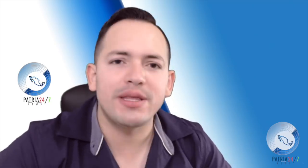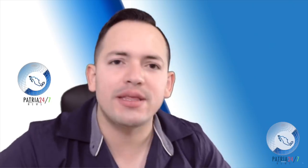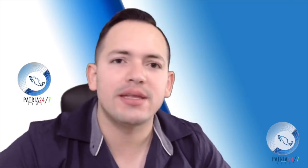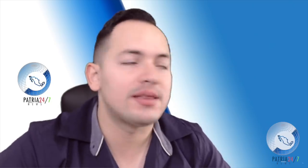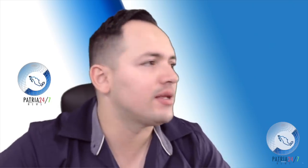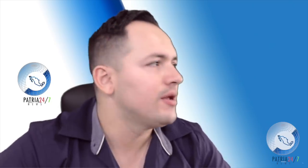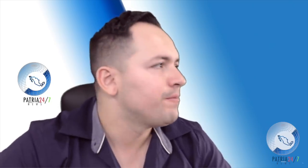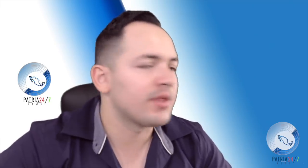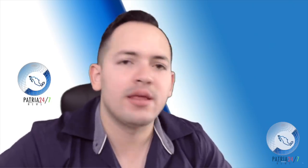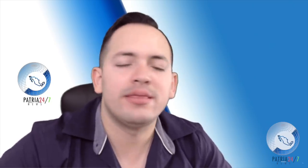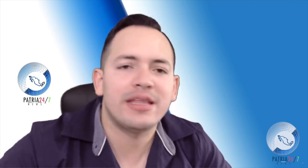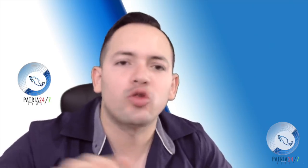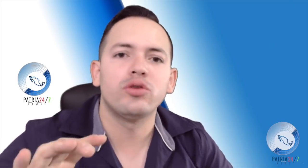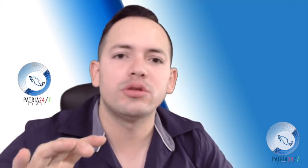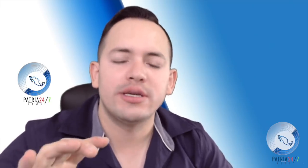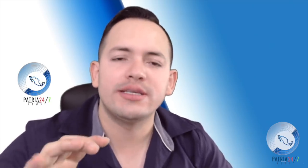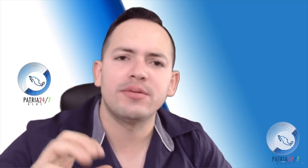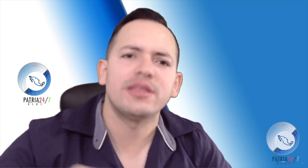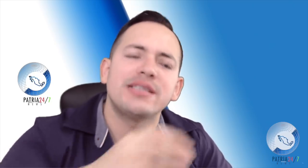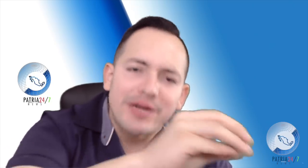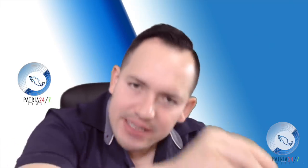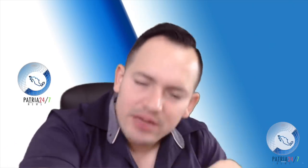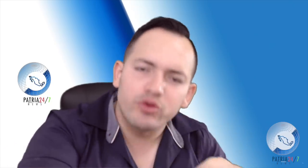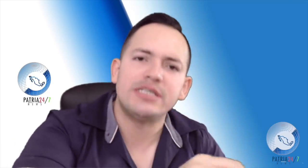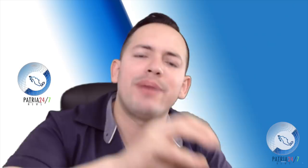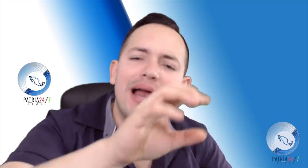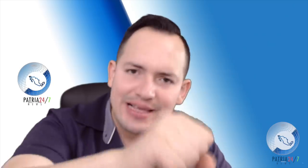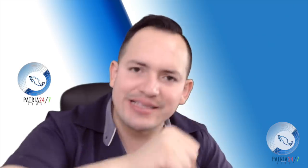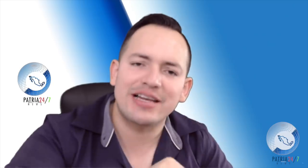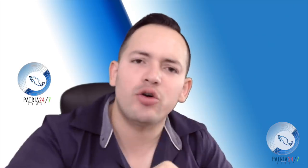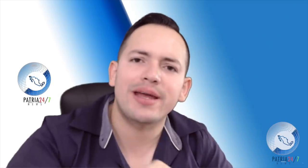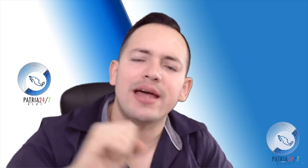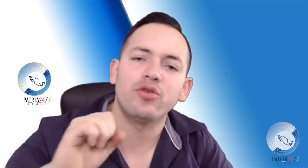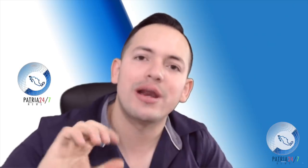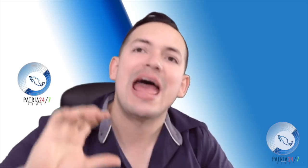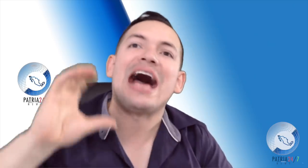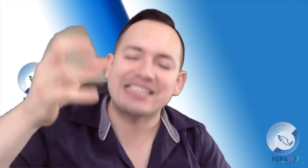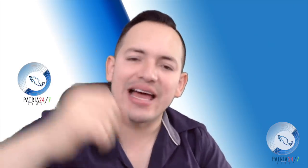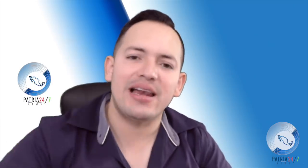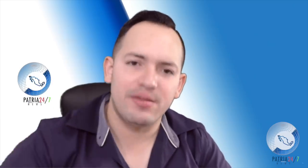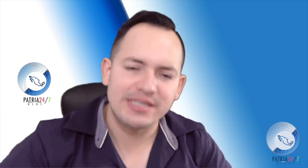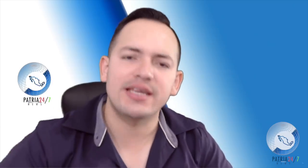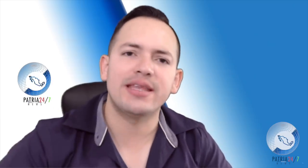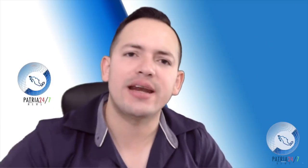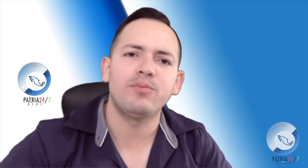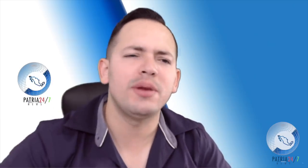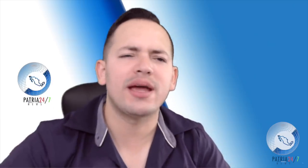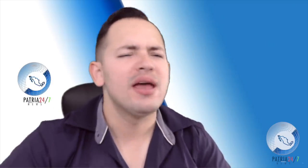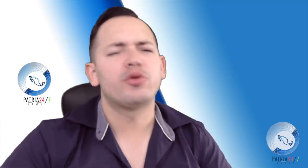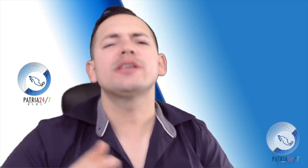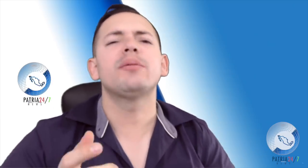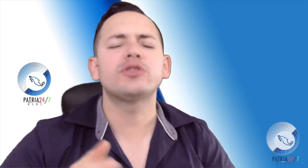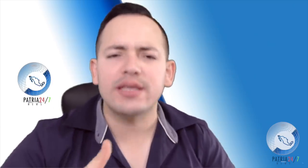al pendiente de todos, desde el presidente municipal, desde el gobernador hasta el presidente de la